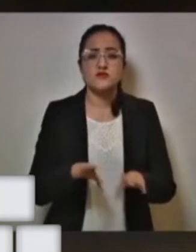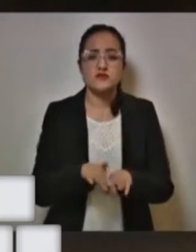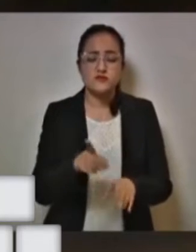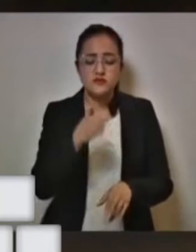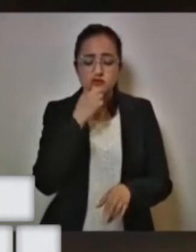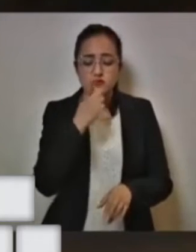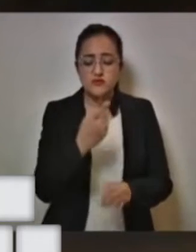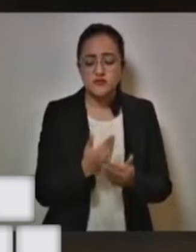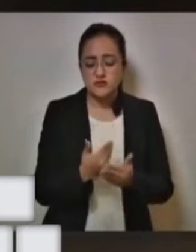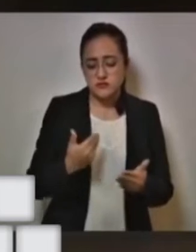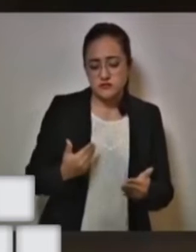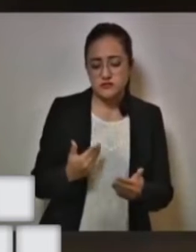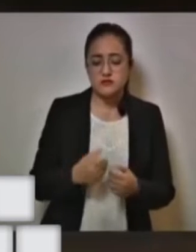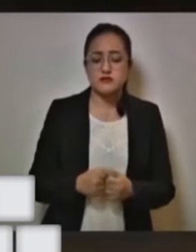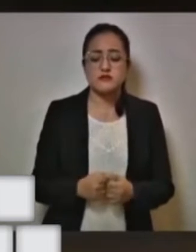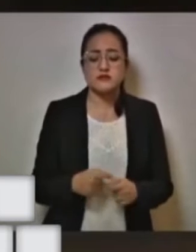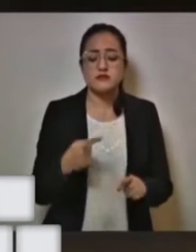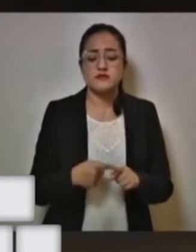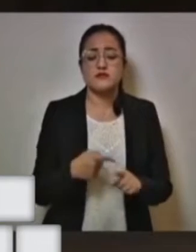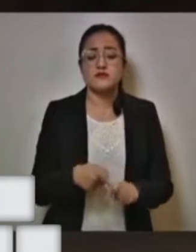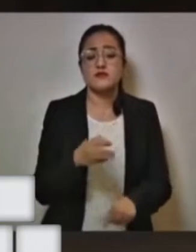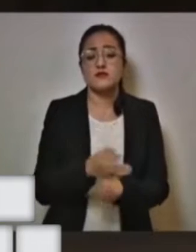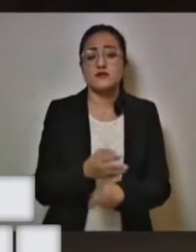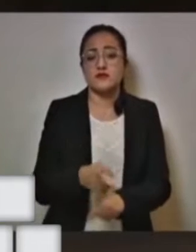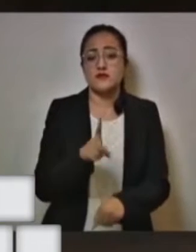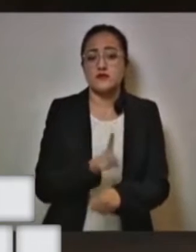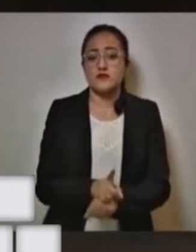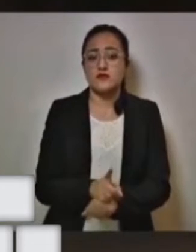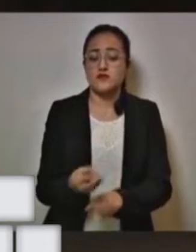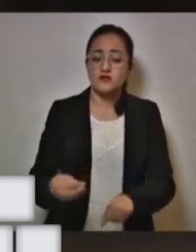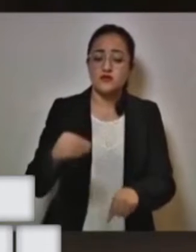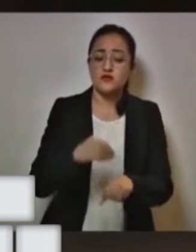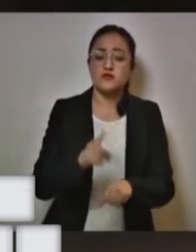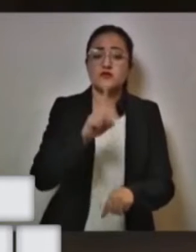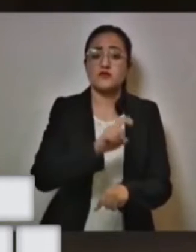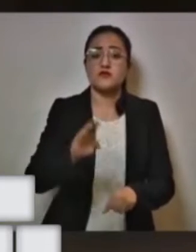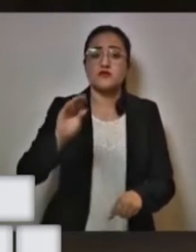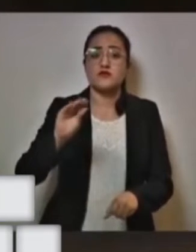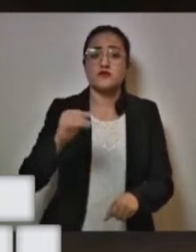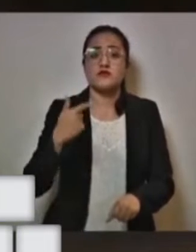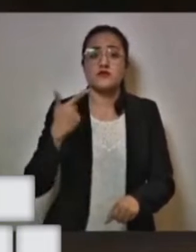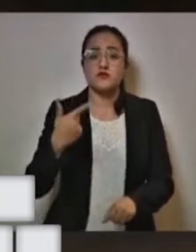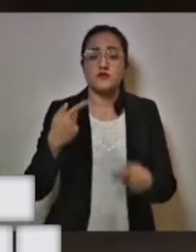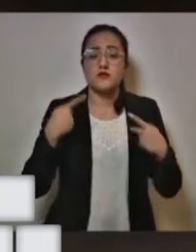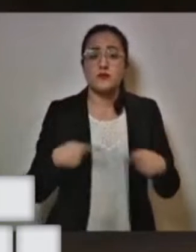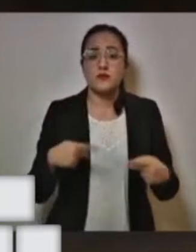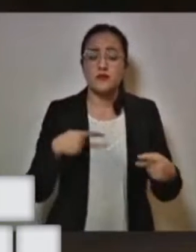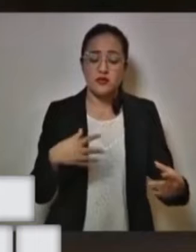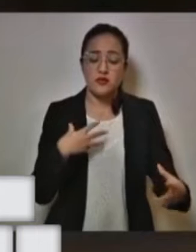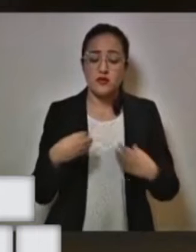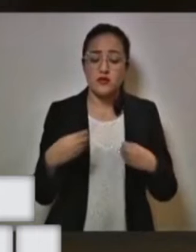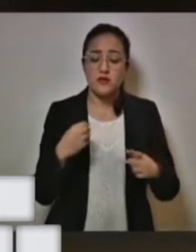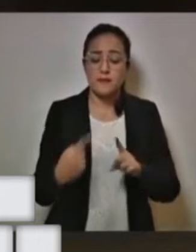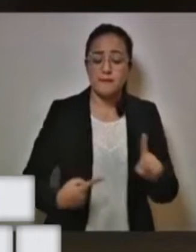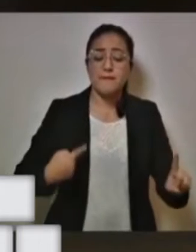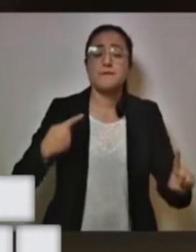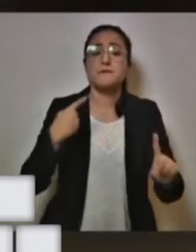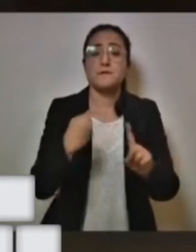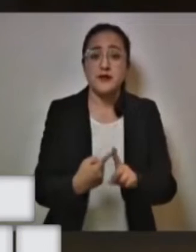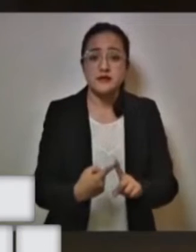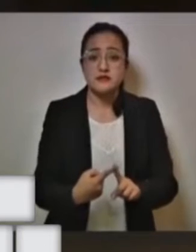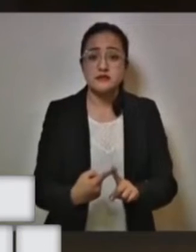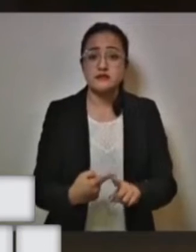usted lo comentó, de ayer a hoy, señor, se suman 197 casos positivos